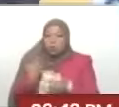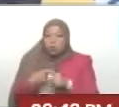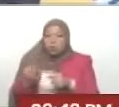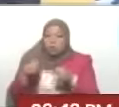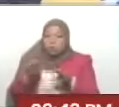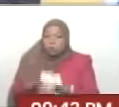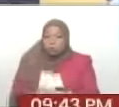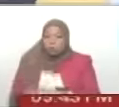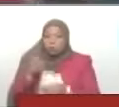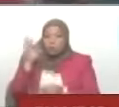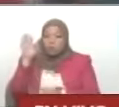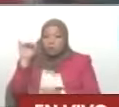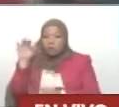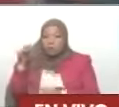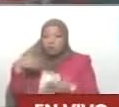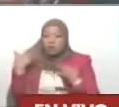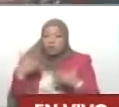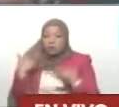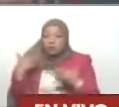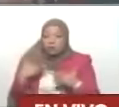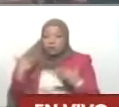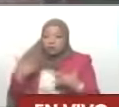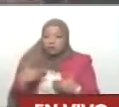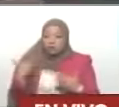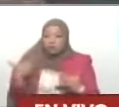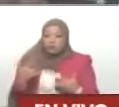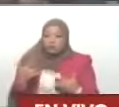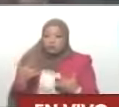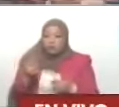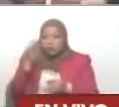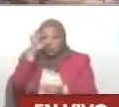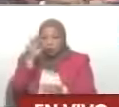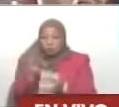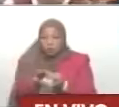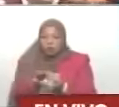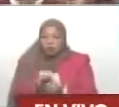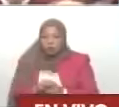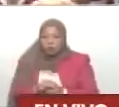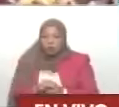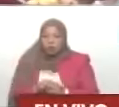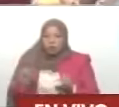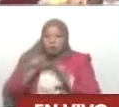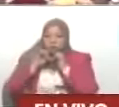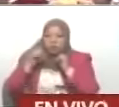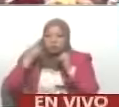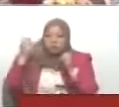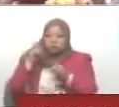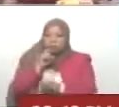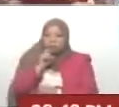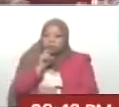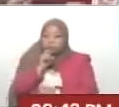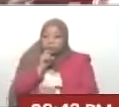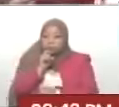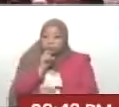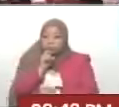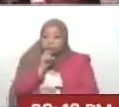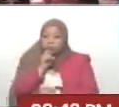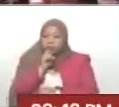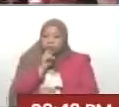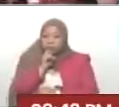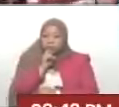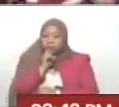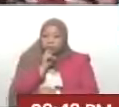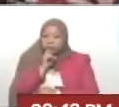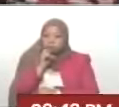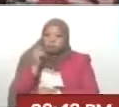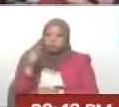dejaba un mensaje de alegría, de fe. Esa campaña fue difícil, ¿oyeron?